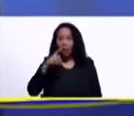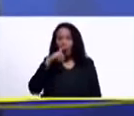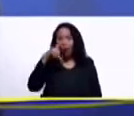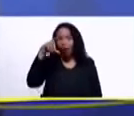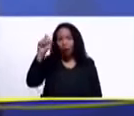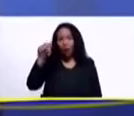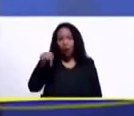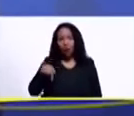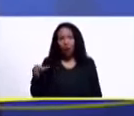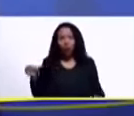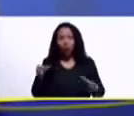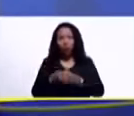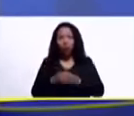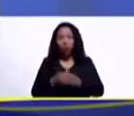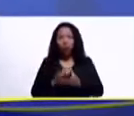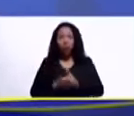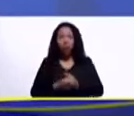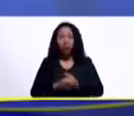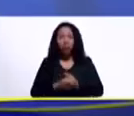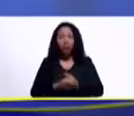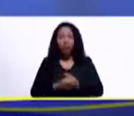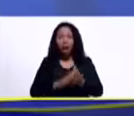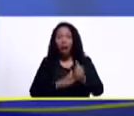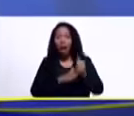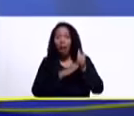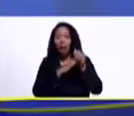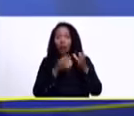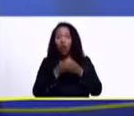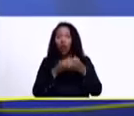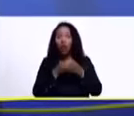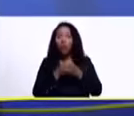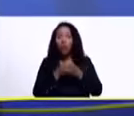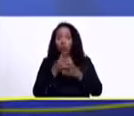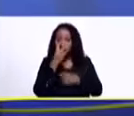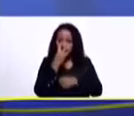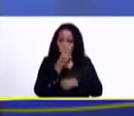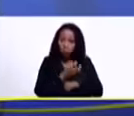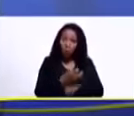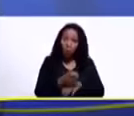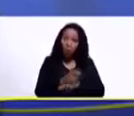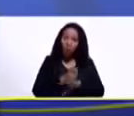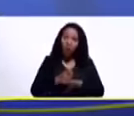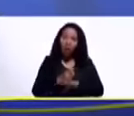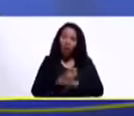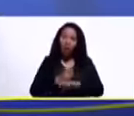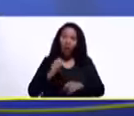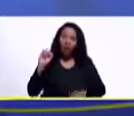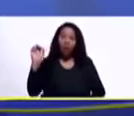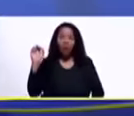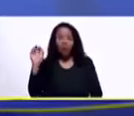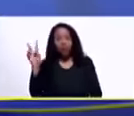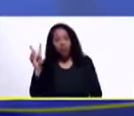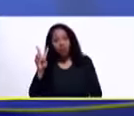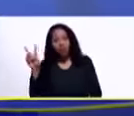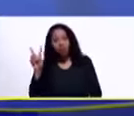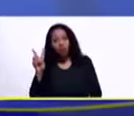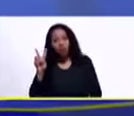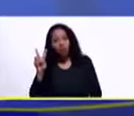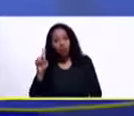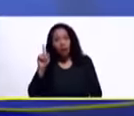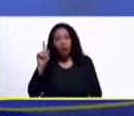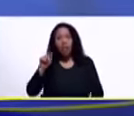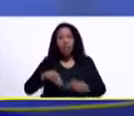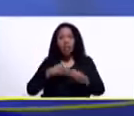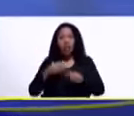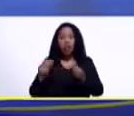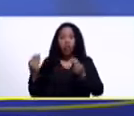esta reunión a la delegación del gobierno bolivariano que suscribió los acuerdos de Barbados.